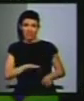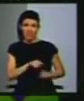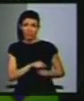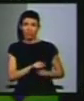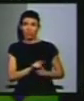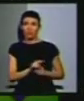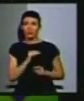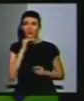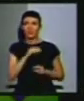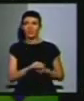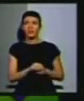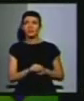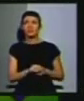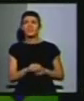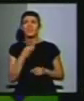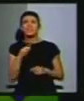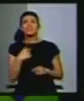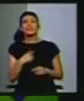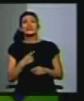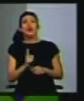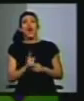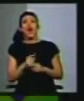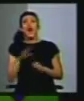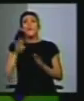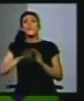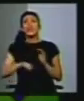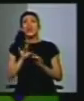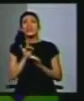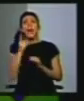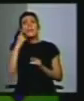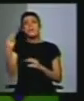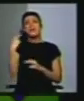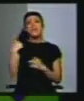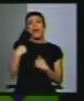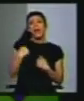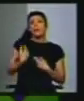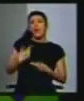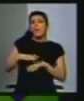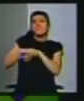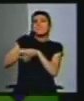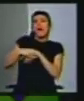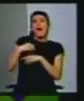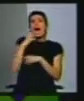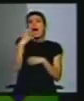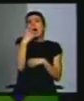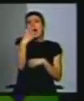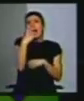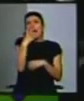¡Que lo diga! ¡Soy menor de edad! ¡Mire! ¡Mire cómo me tiene!